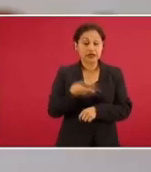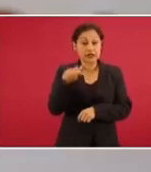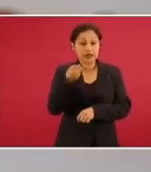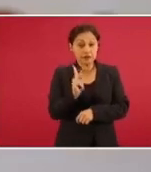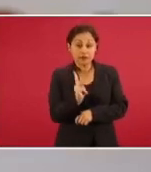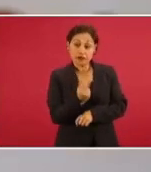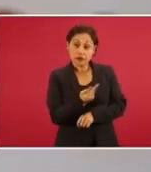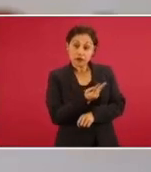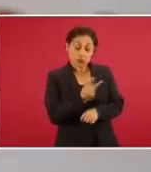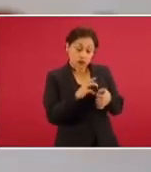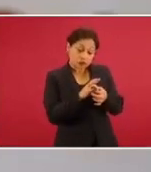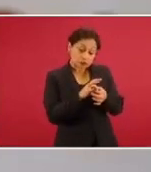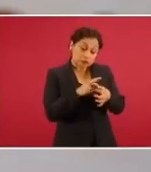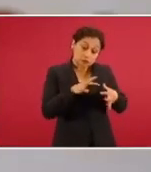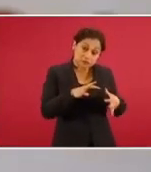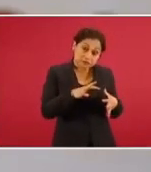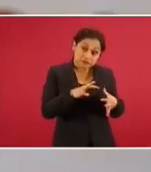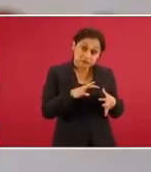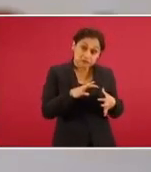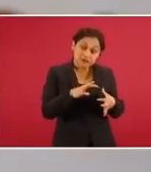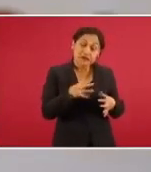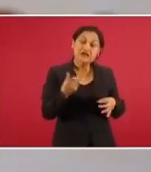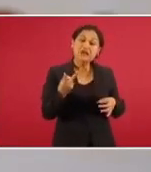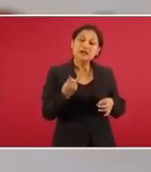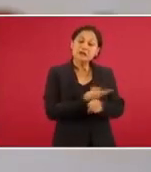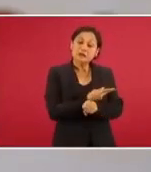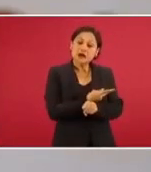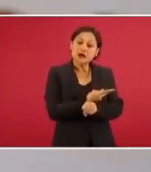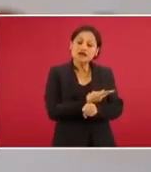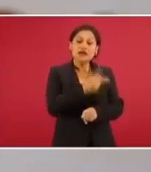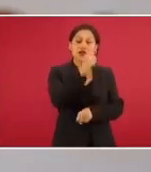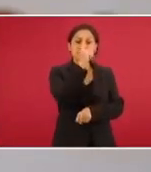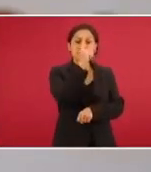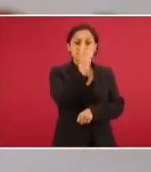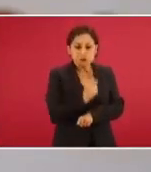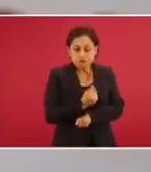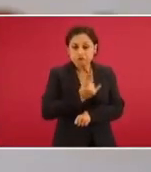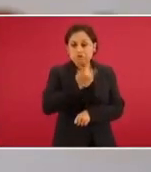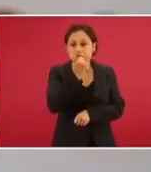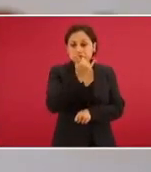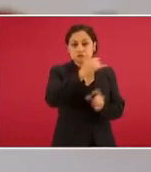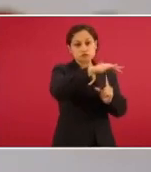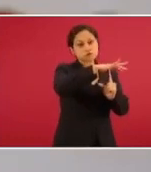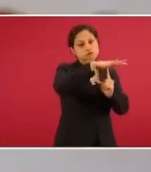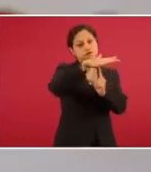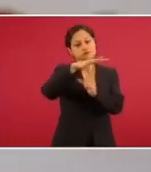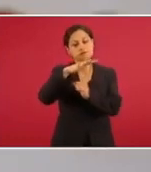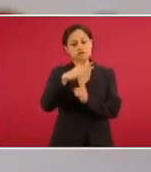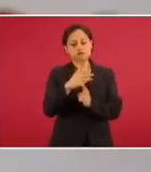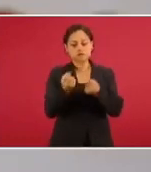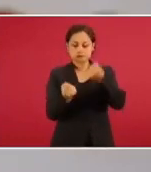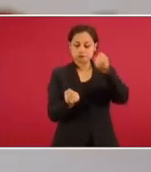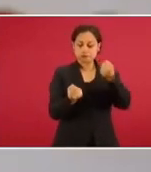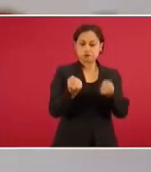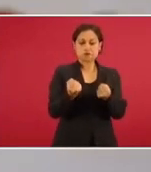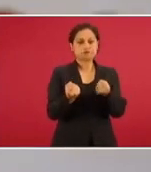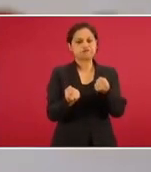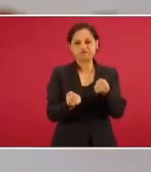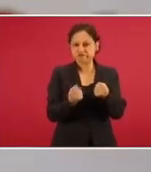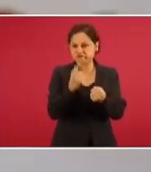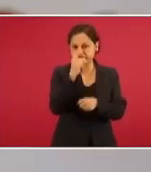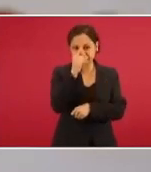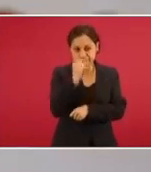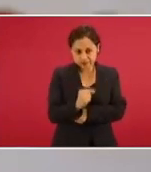no comandado o sea un de plata autónomo del helicóptero en la dirección del